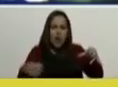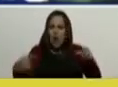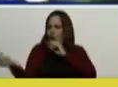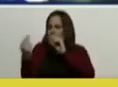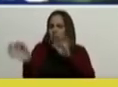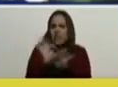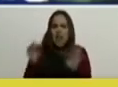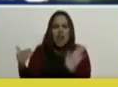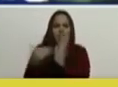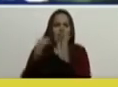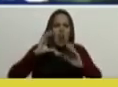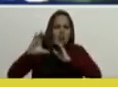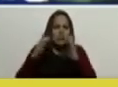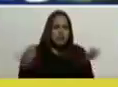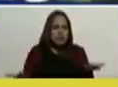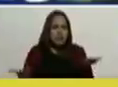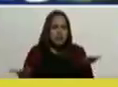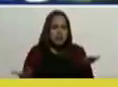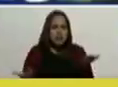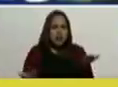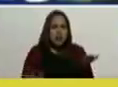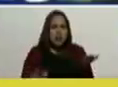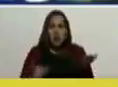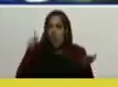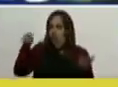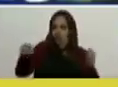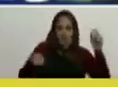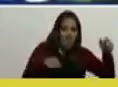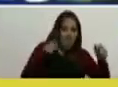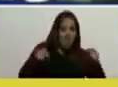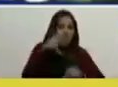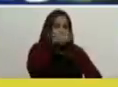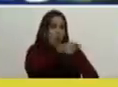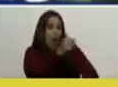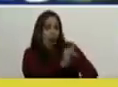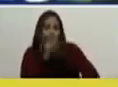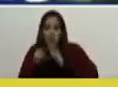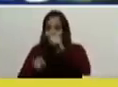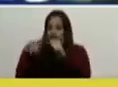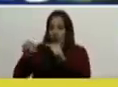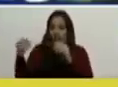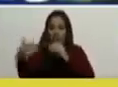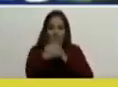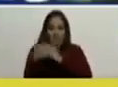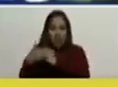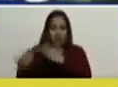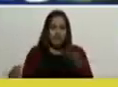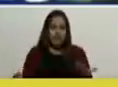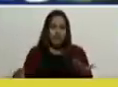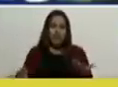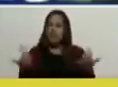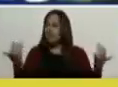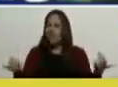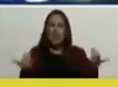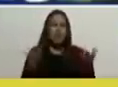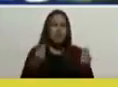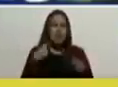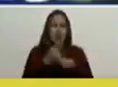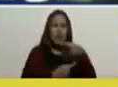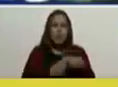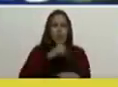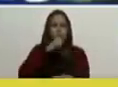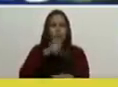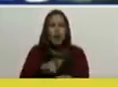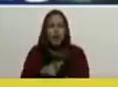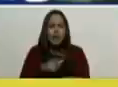hablarnos, o con prejuicios unos del otro, que tú eres esto, que tú eres aquello. Bastante daño le ha